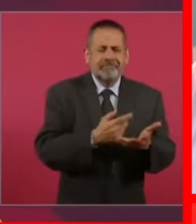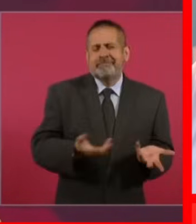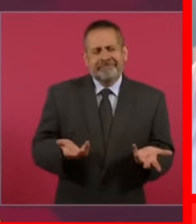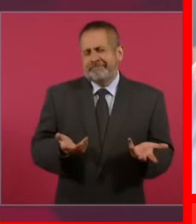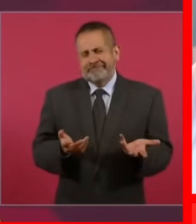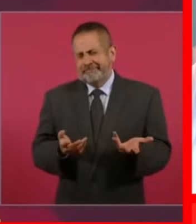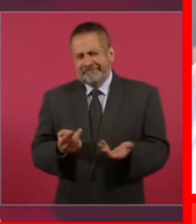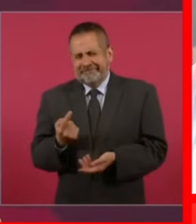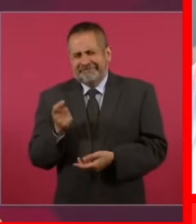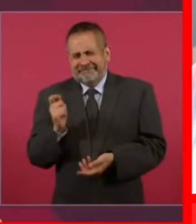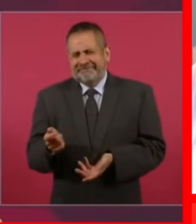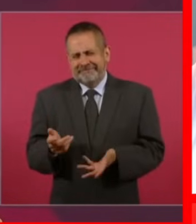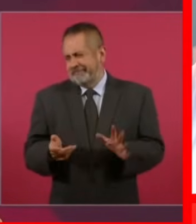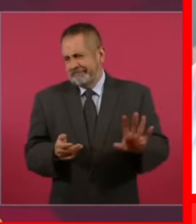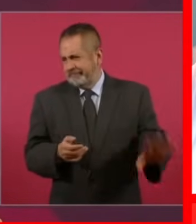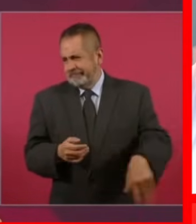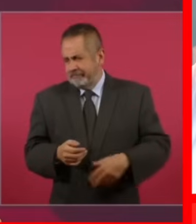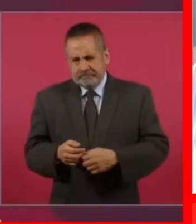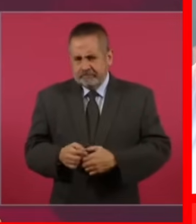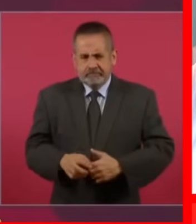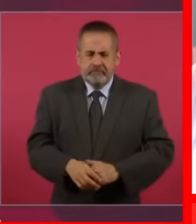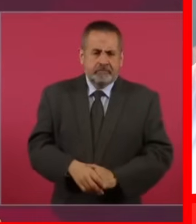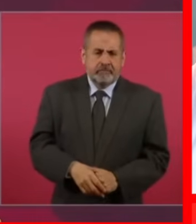¿Qué es eso?